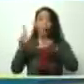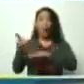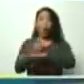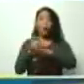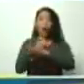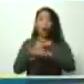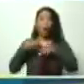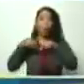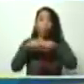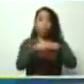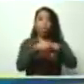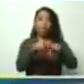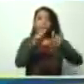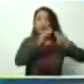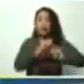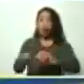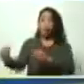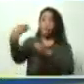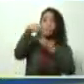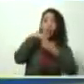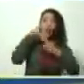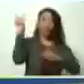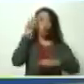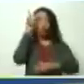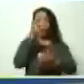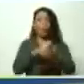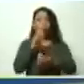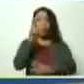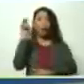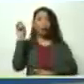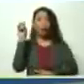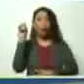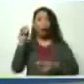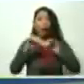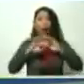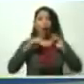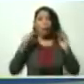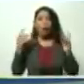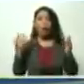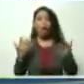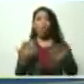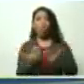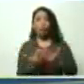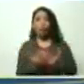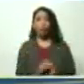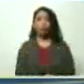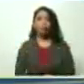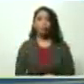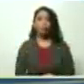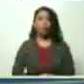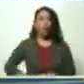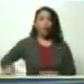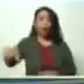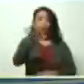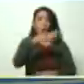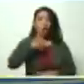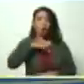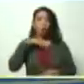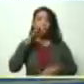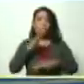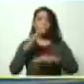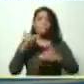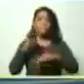el intento de invasión de Venezuela 2020 en medio de la pandemia y todo lo que hemos pasado 2021